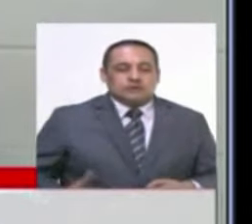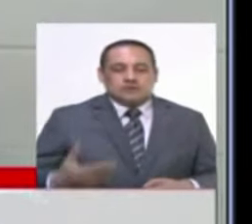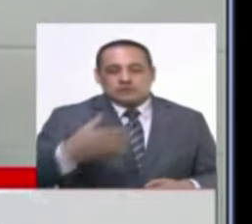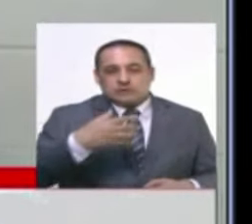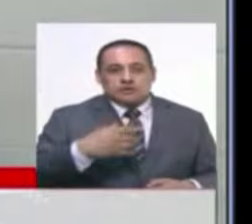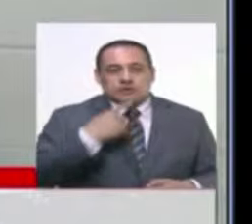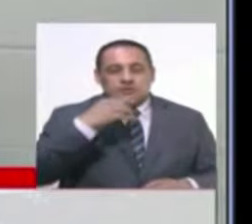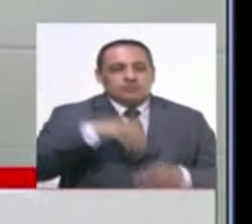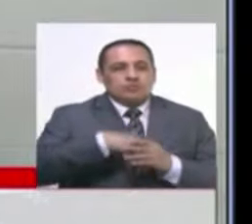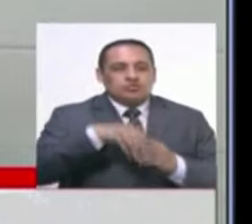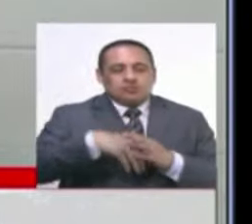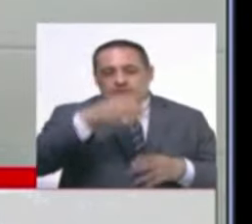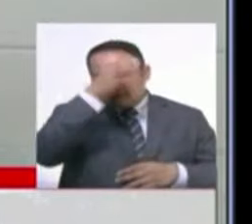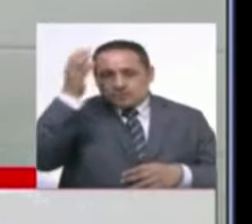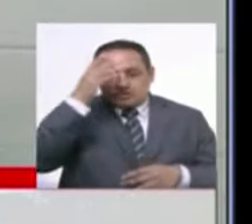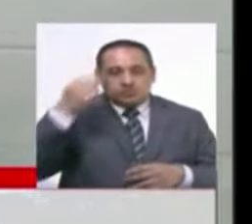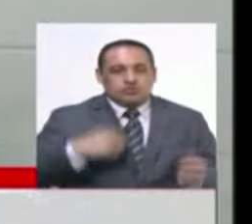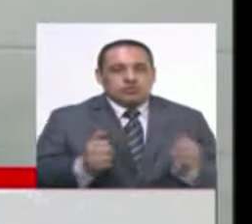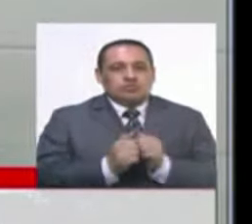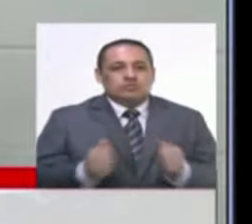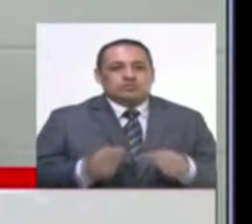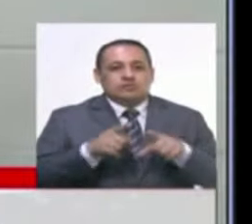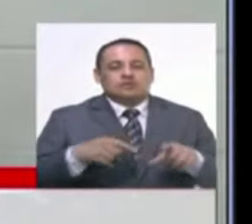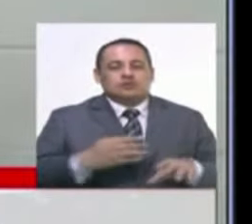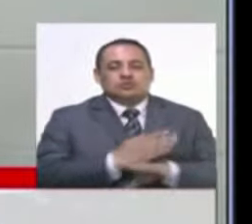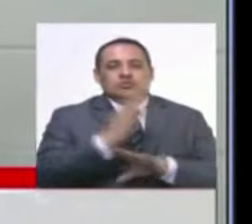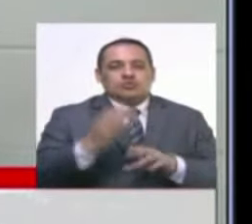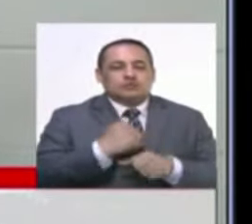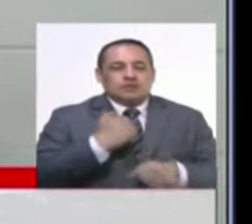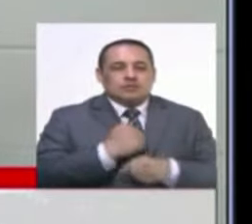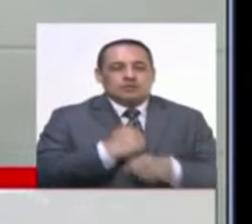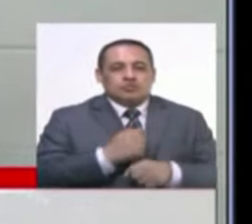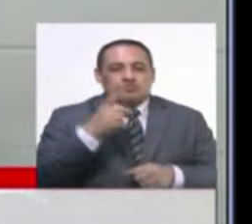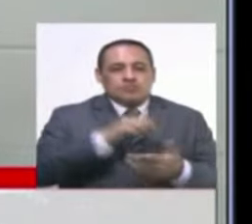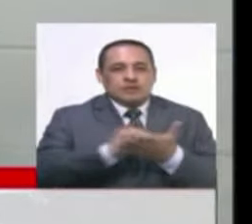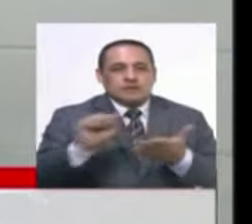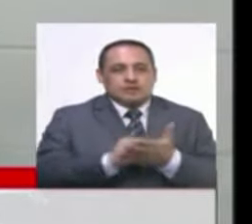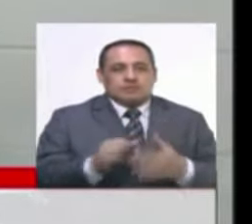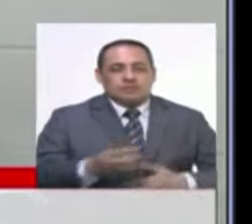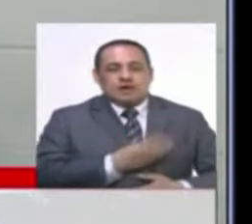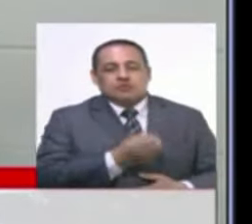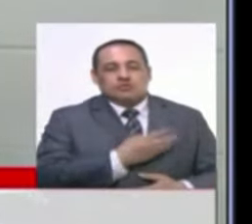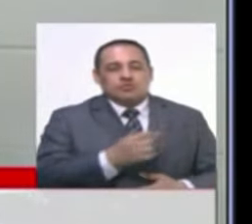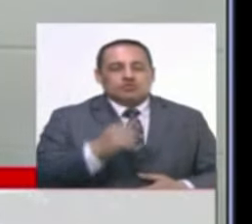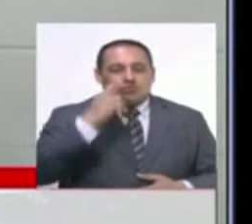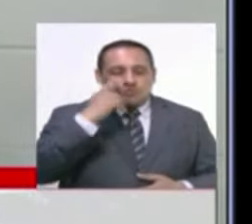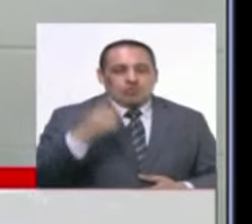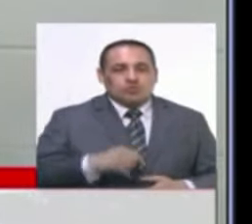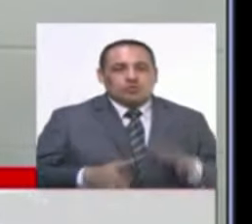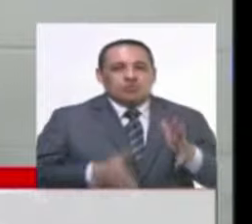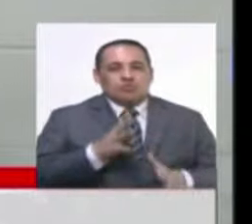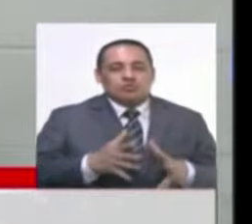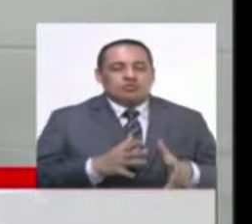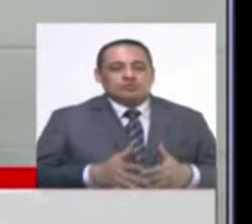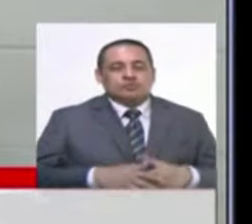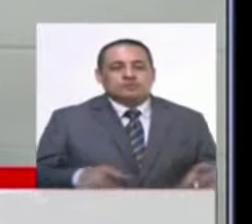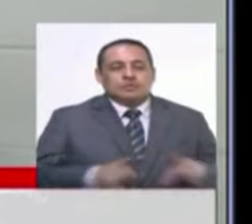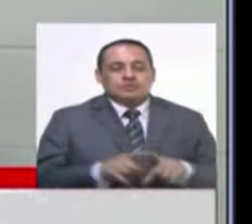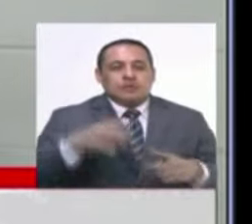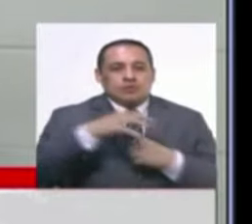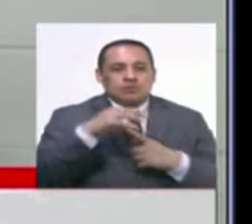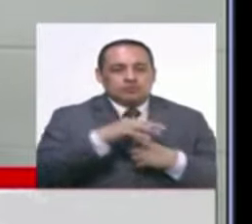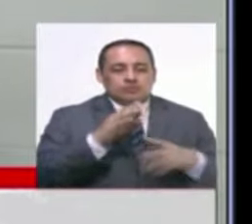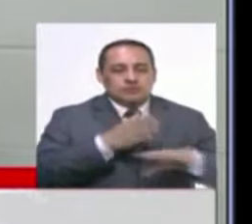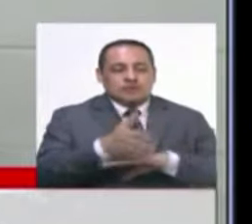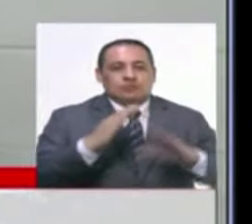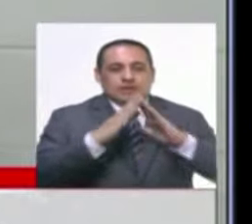elecciones. Yo estuve a tu lado durante el mes de mayo, junio, julio, agosto, cuando